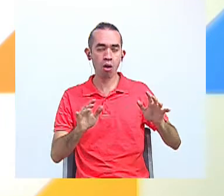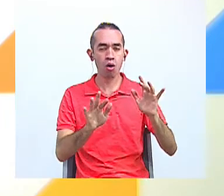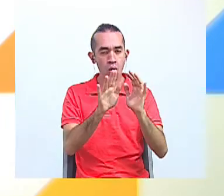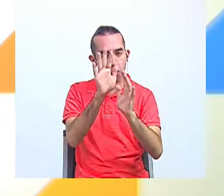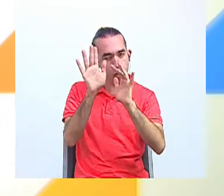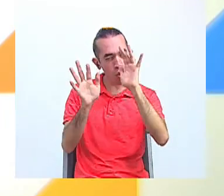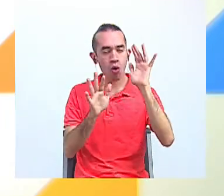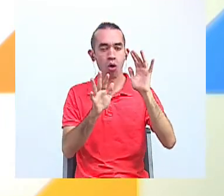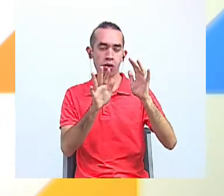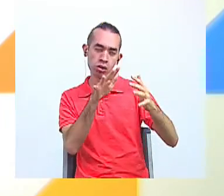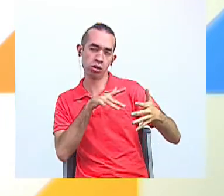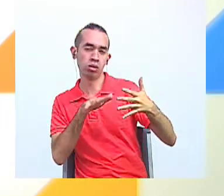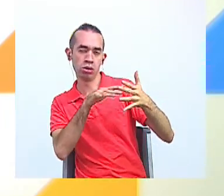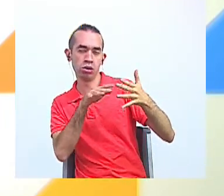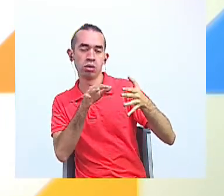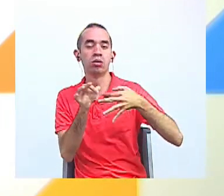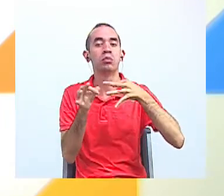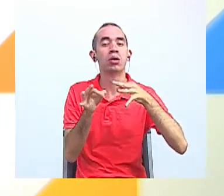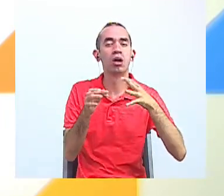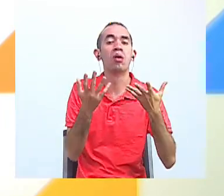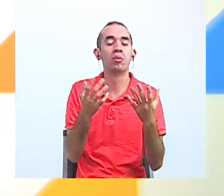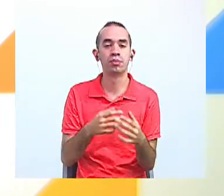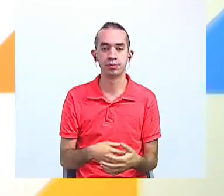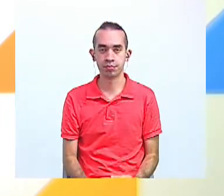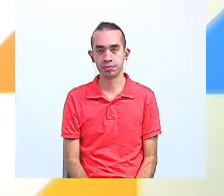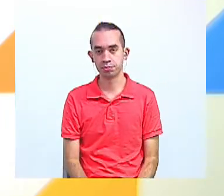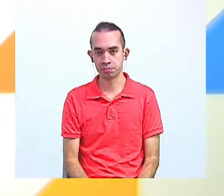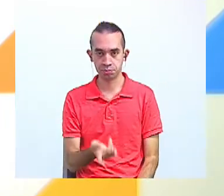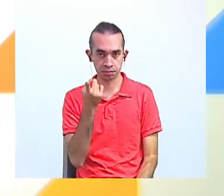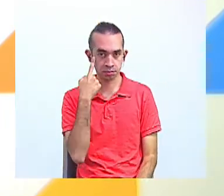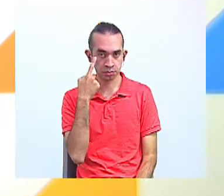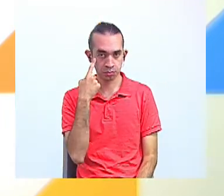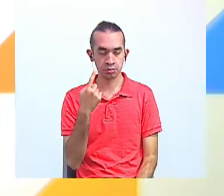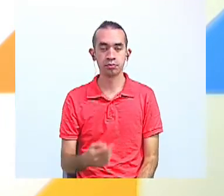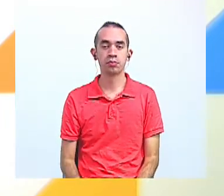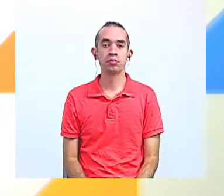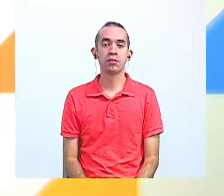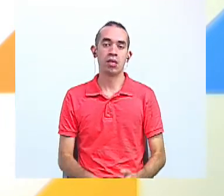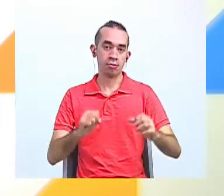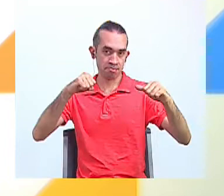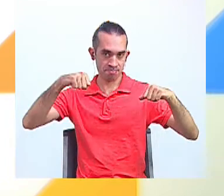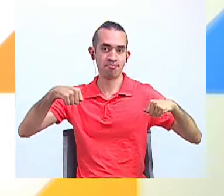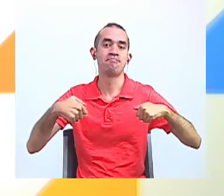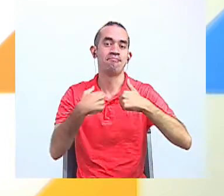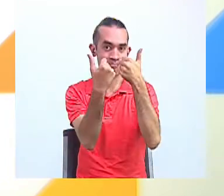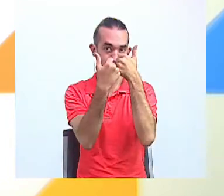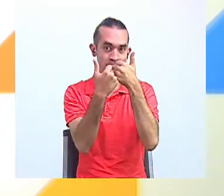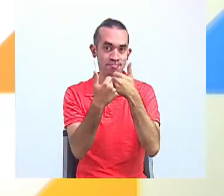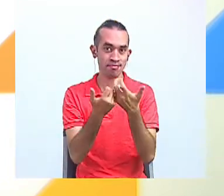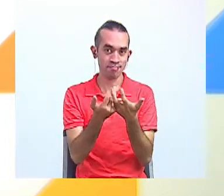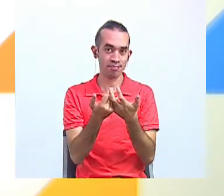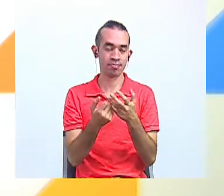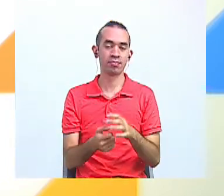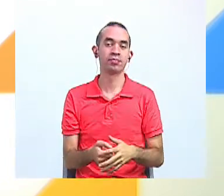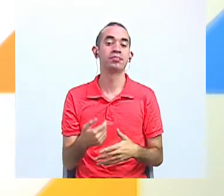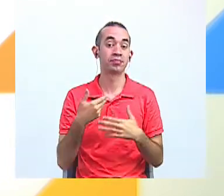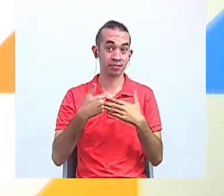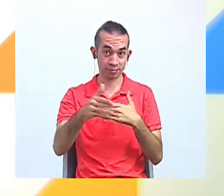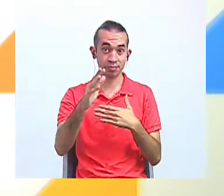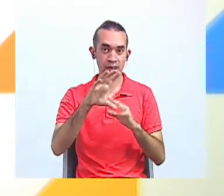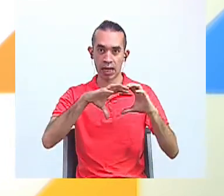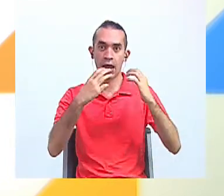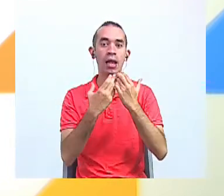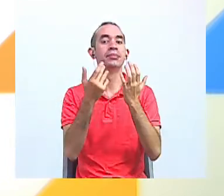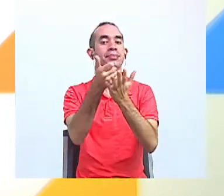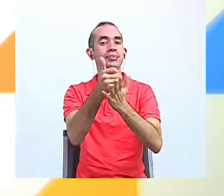iniciar la clase comprendiendo o pensando en un reto, para que durante la clase ustedes me